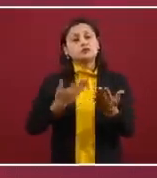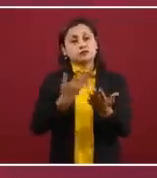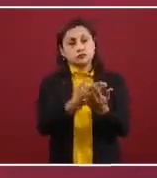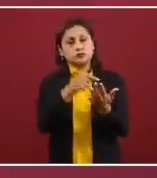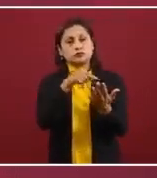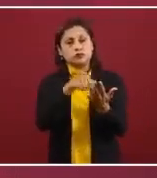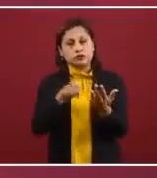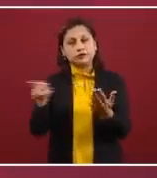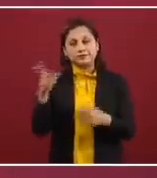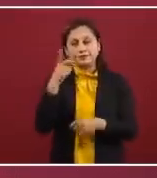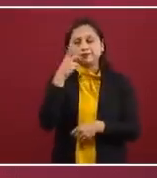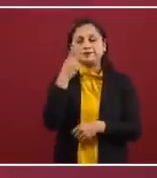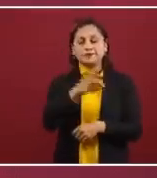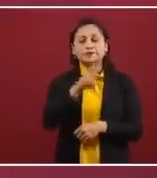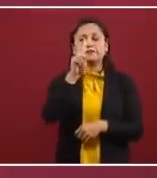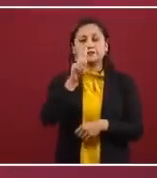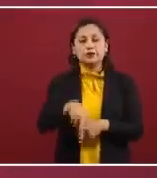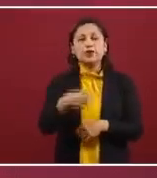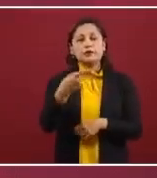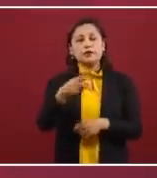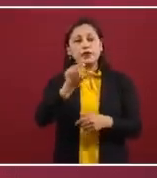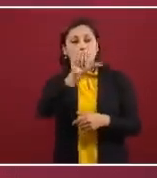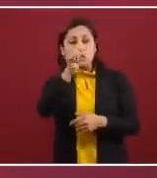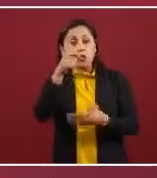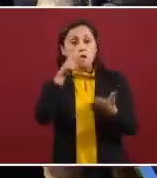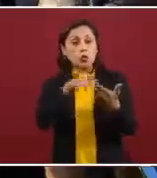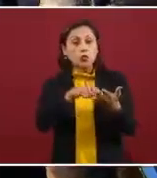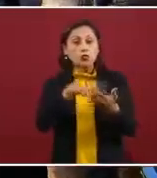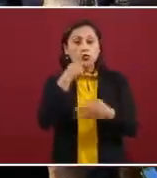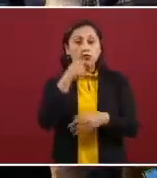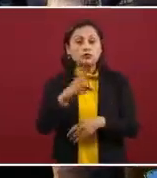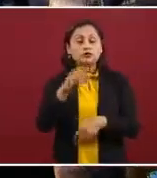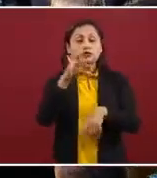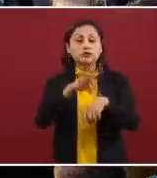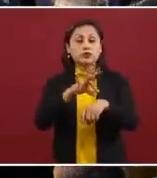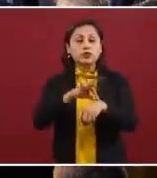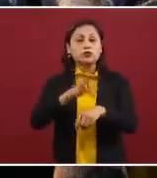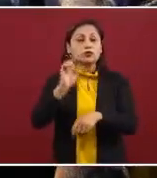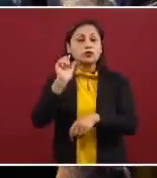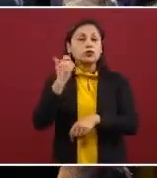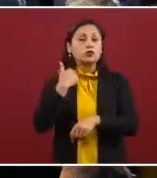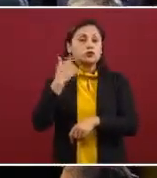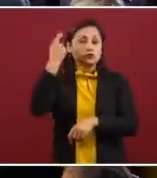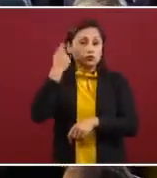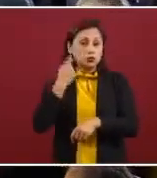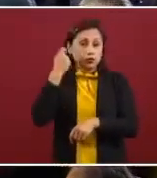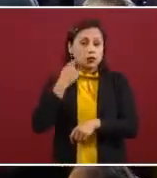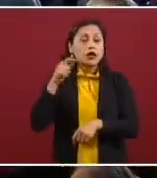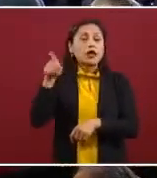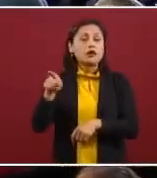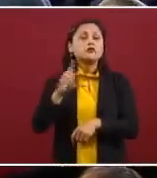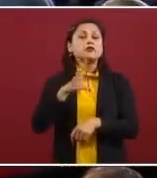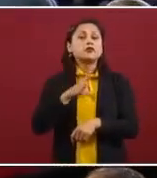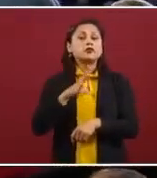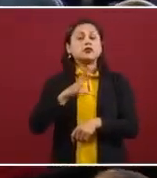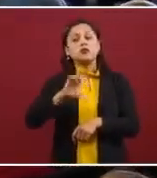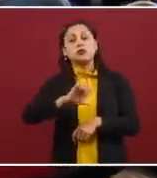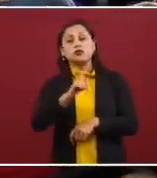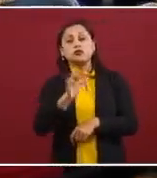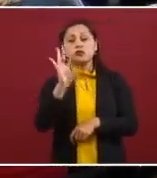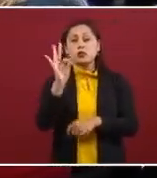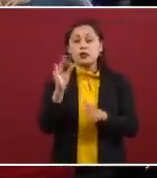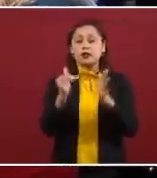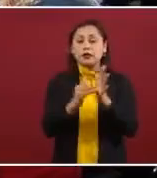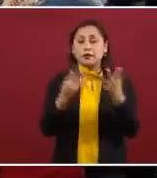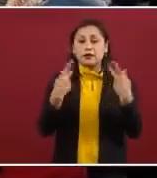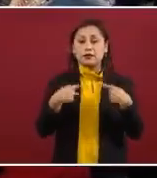también los médicos jubilados y los 40 mil o más médicos que están trabajando en un área que no